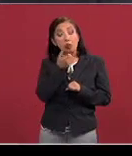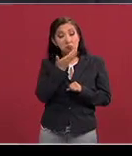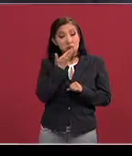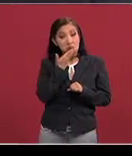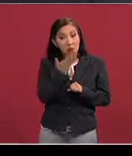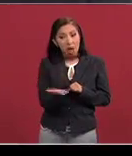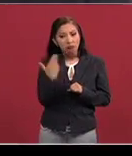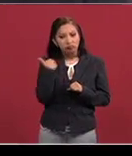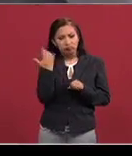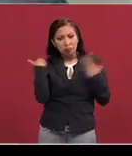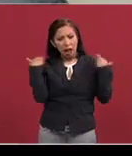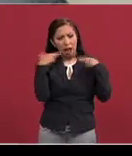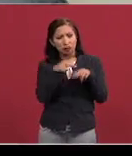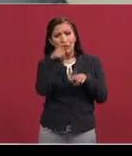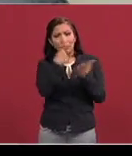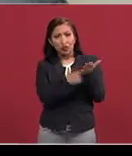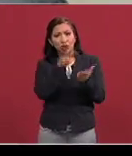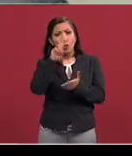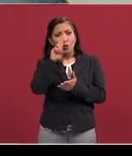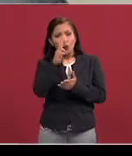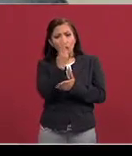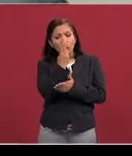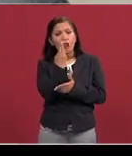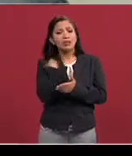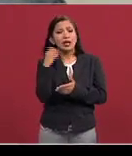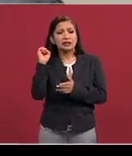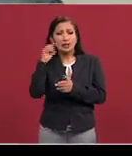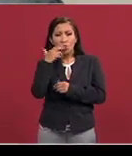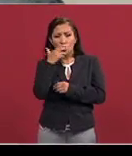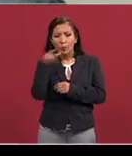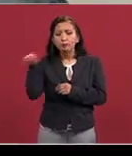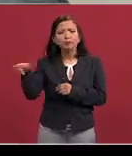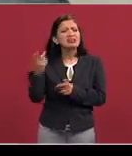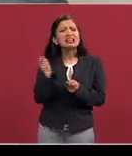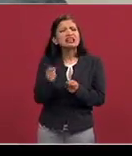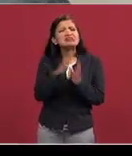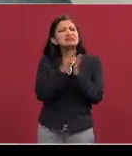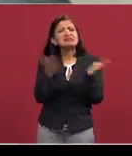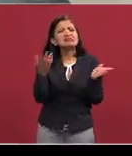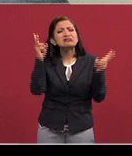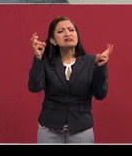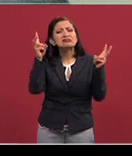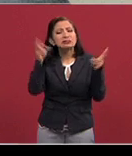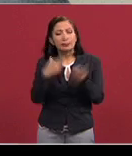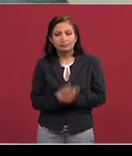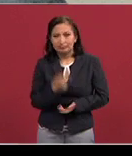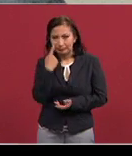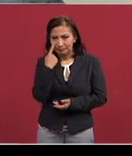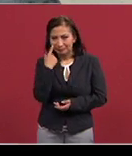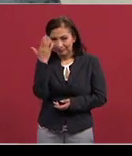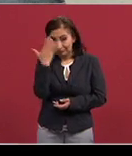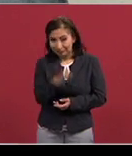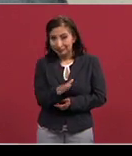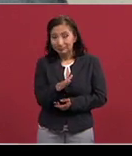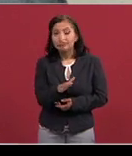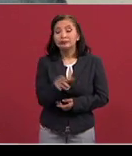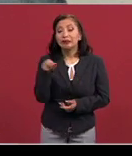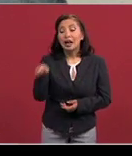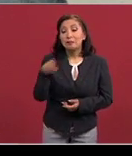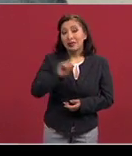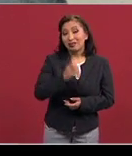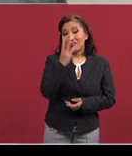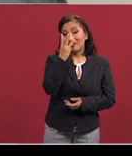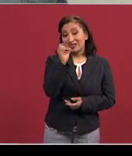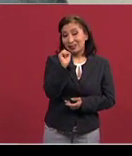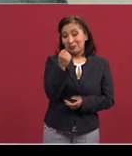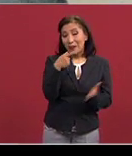mejores académicos que tiene la Universidad Autónoma de Chihuahua. ¿De qué trata este libro? Bueno, como bien sabemos, el